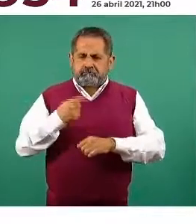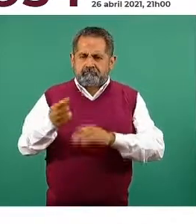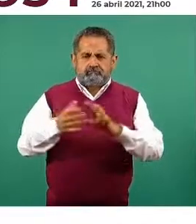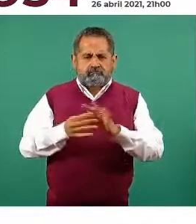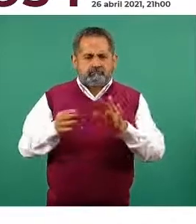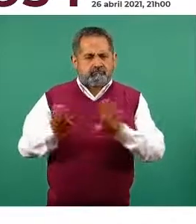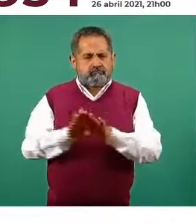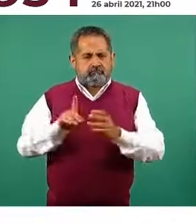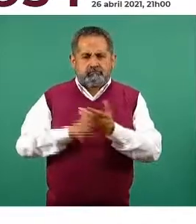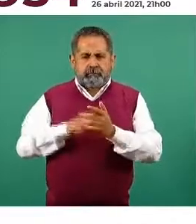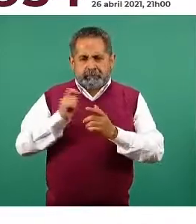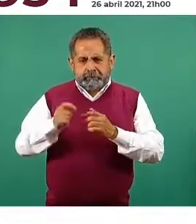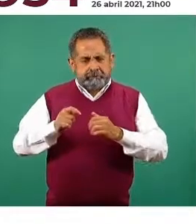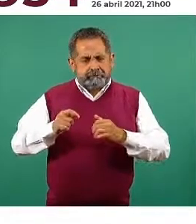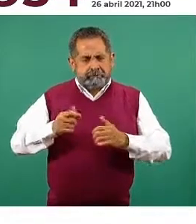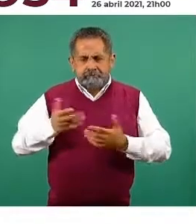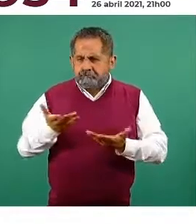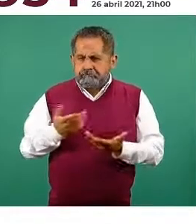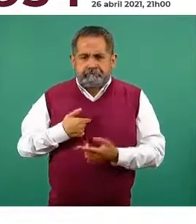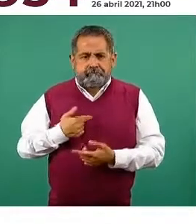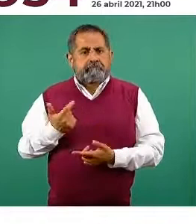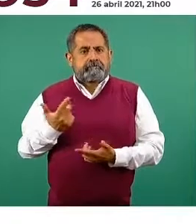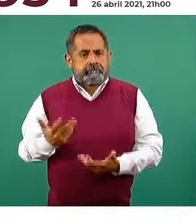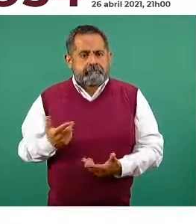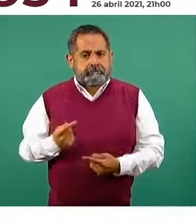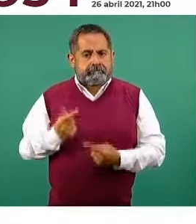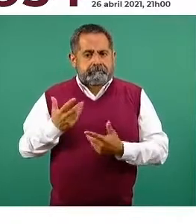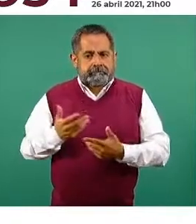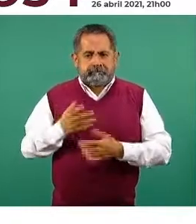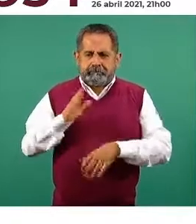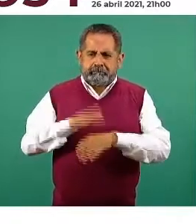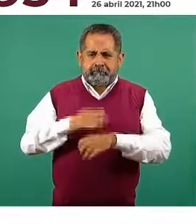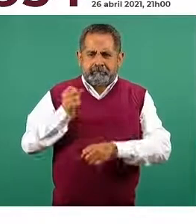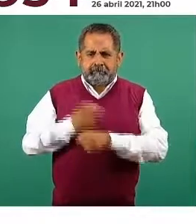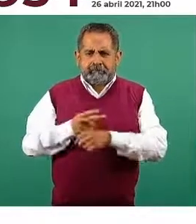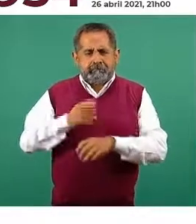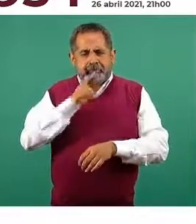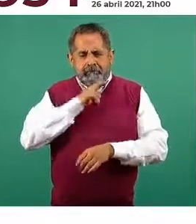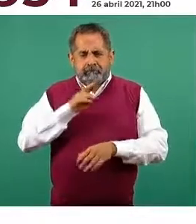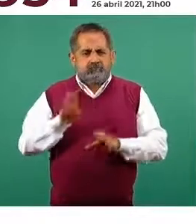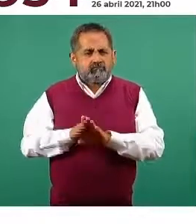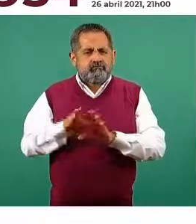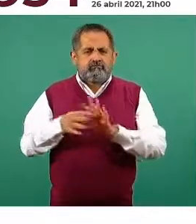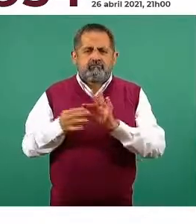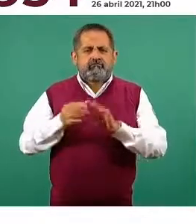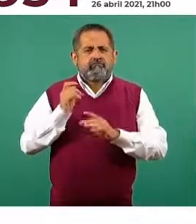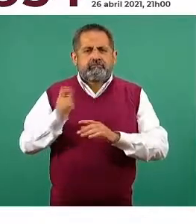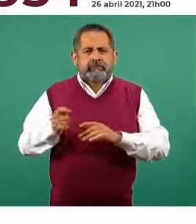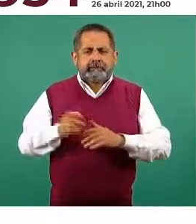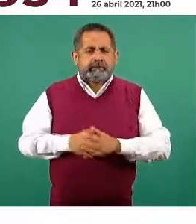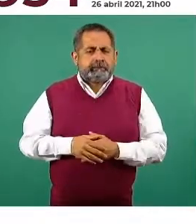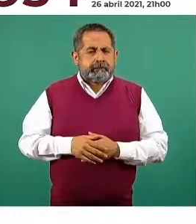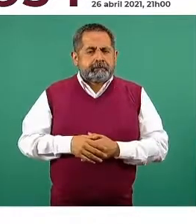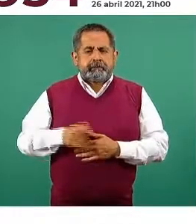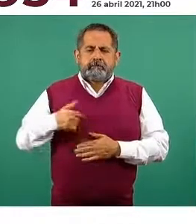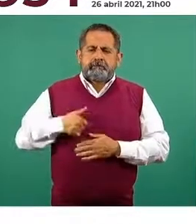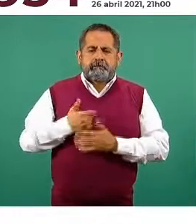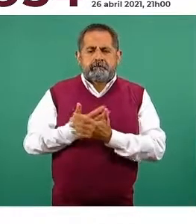tomar una atención oportuna y temprana. Esto era lo que estábamos